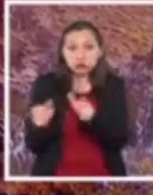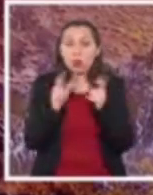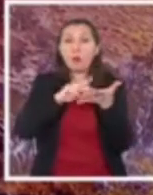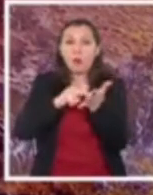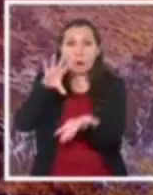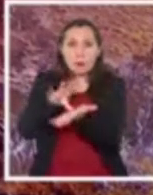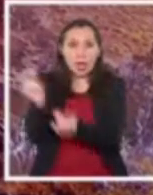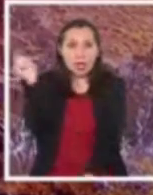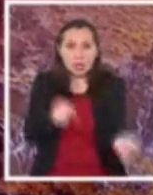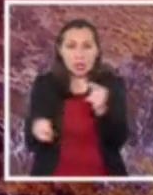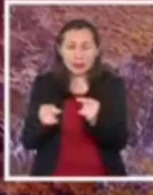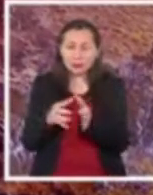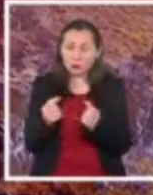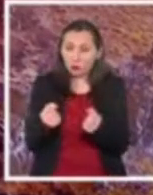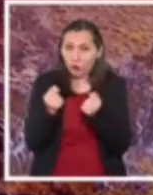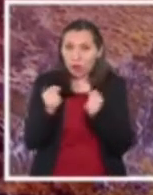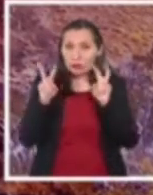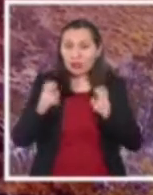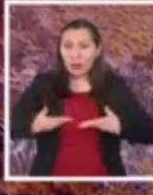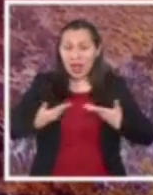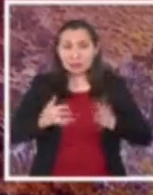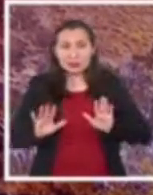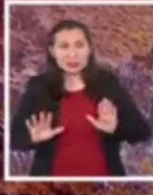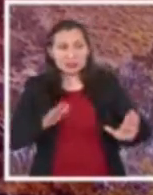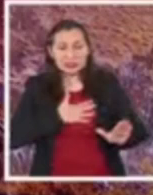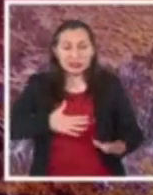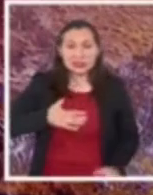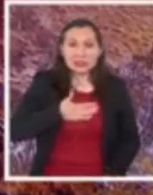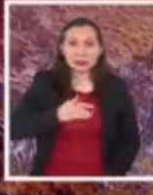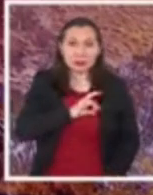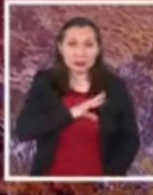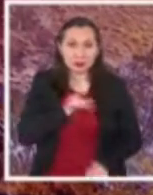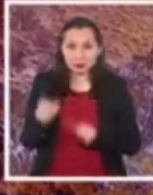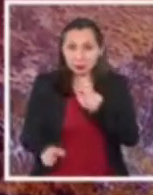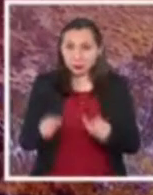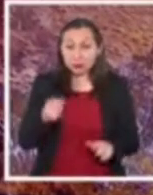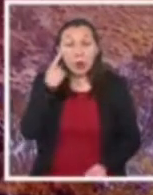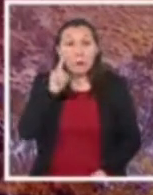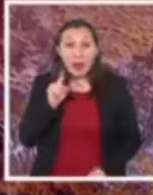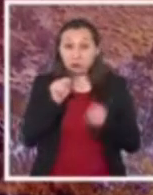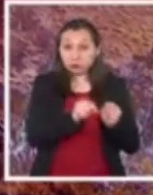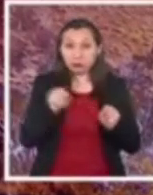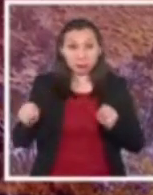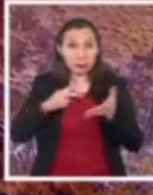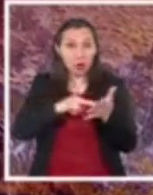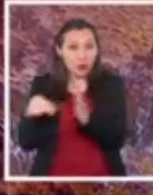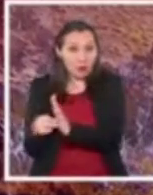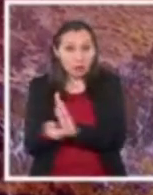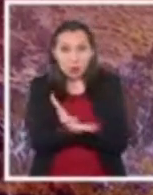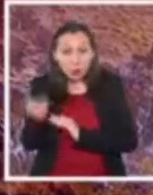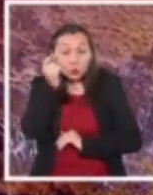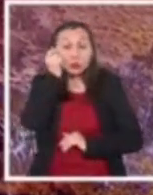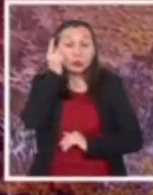la crisis migratoria que han calado profundo en el ánimo de nuestros compatriotas Pero estas crisis quiero que